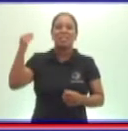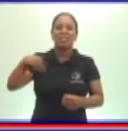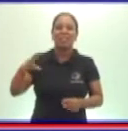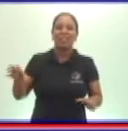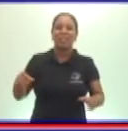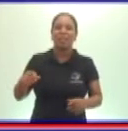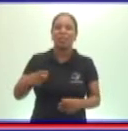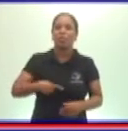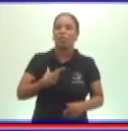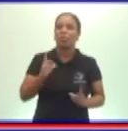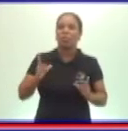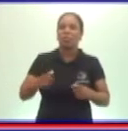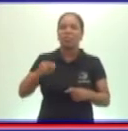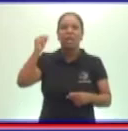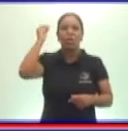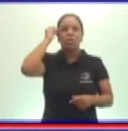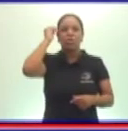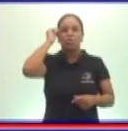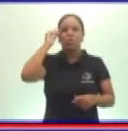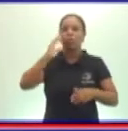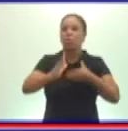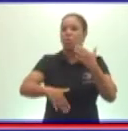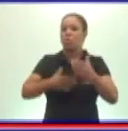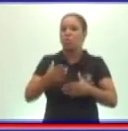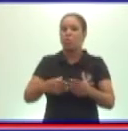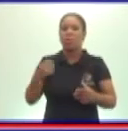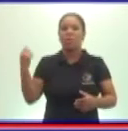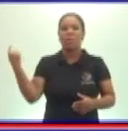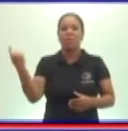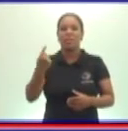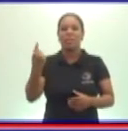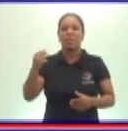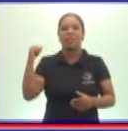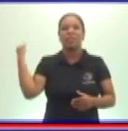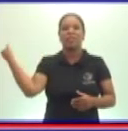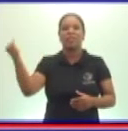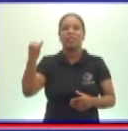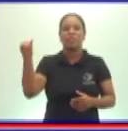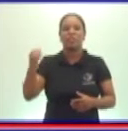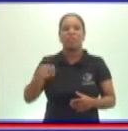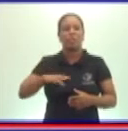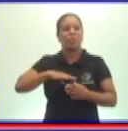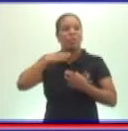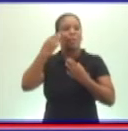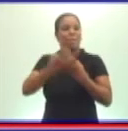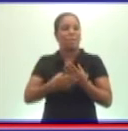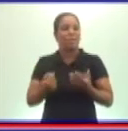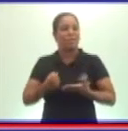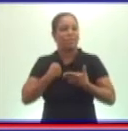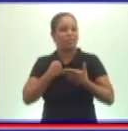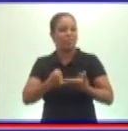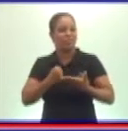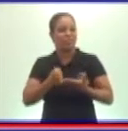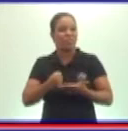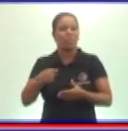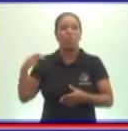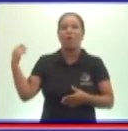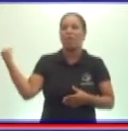problemas nacionales e internacionales y un espíritu solidario internacionalista. Y entonces ahí hay